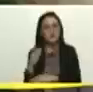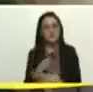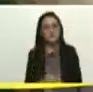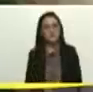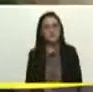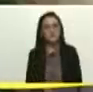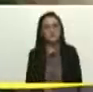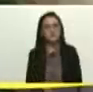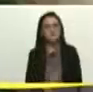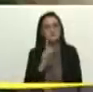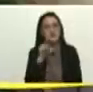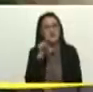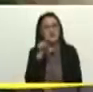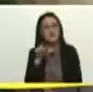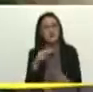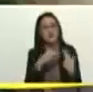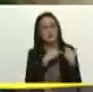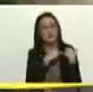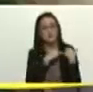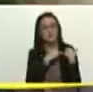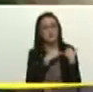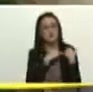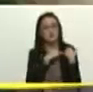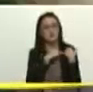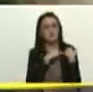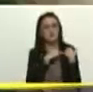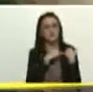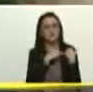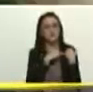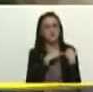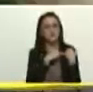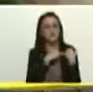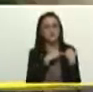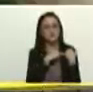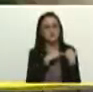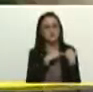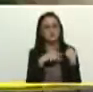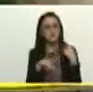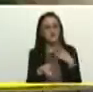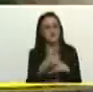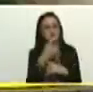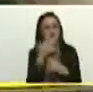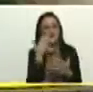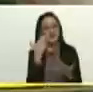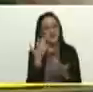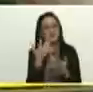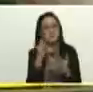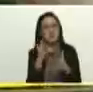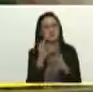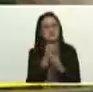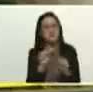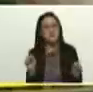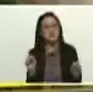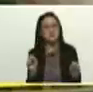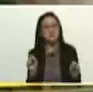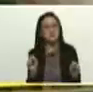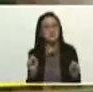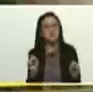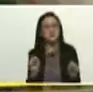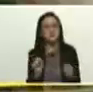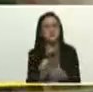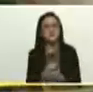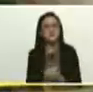Y esa tarea que apareciera en el escenario como imposible,